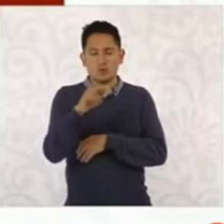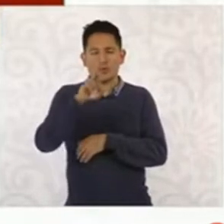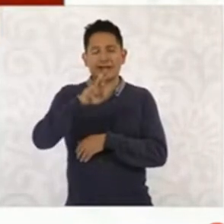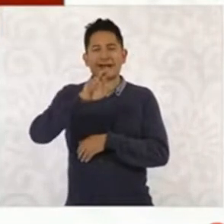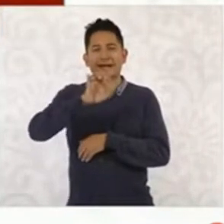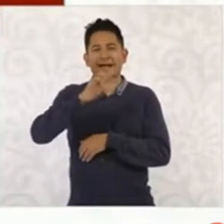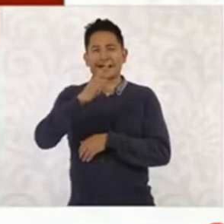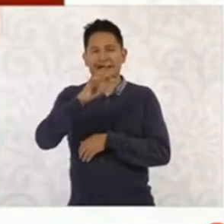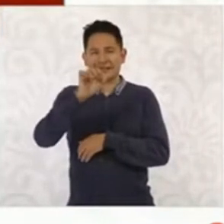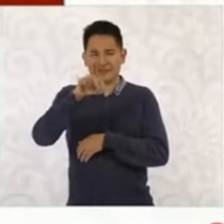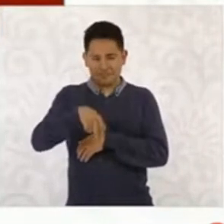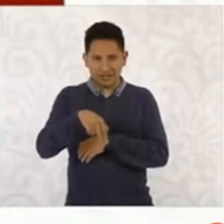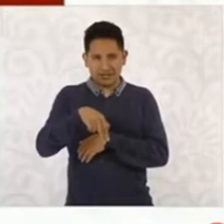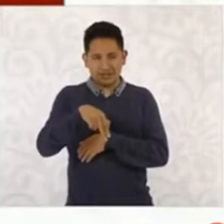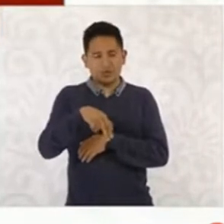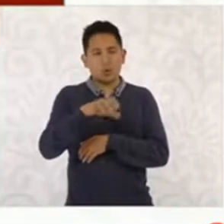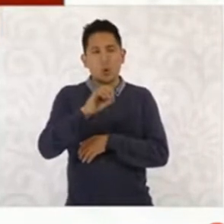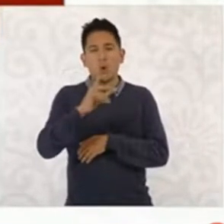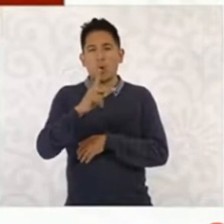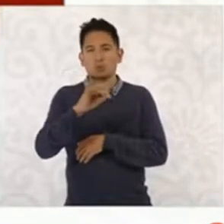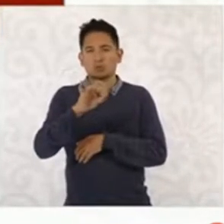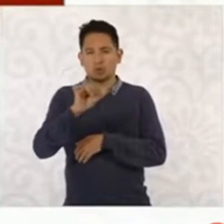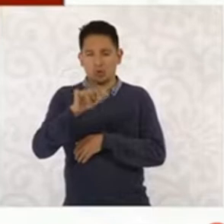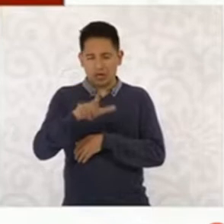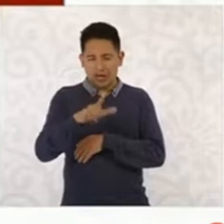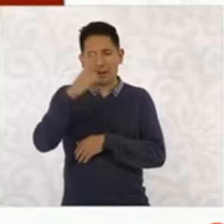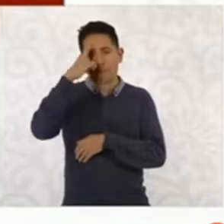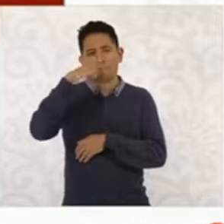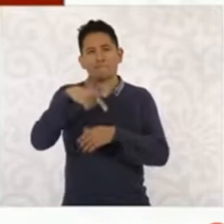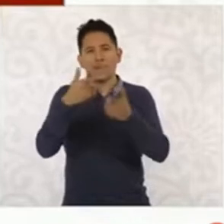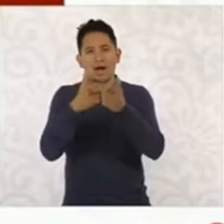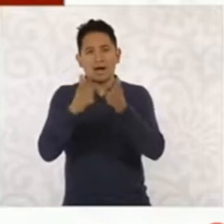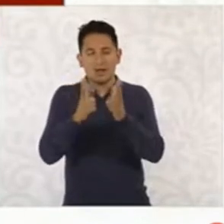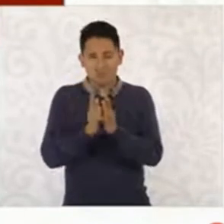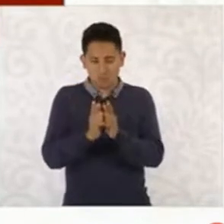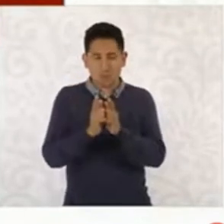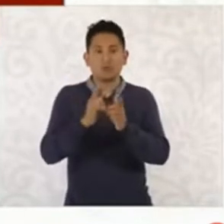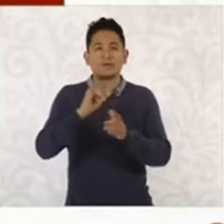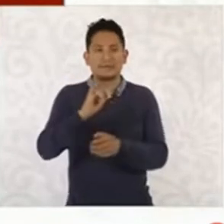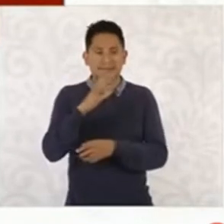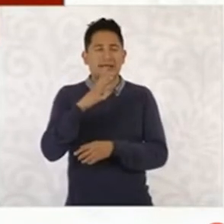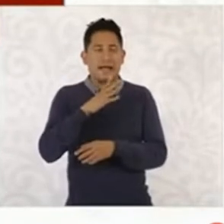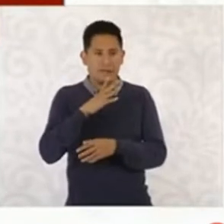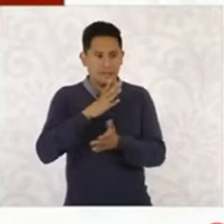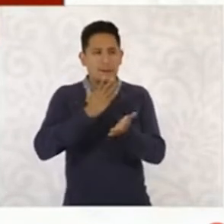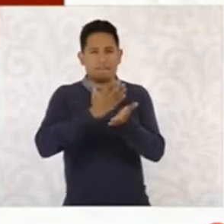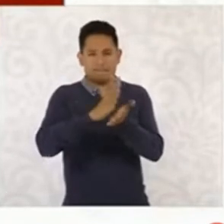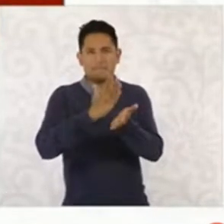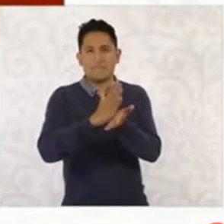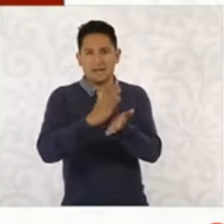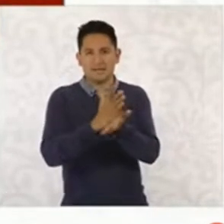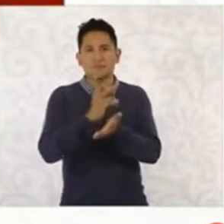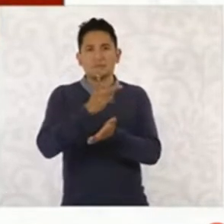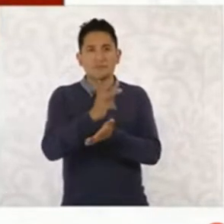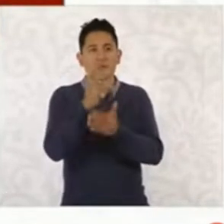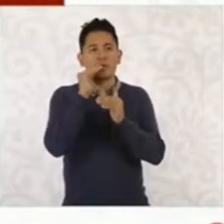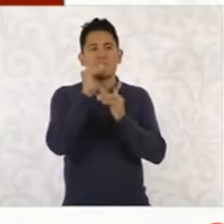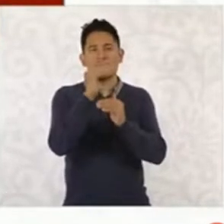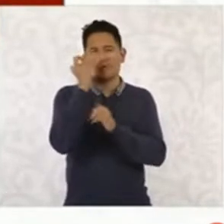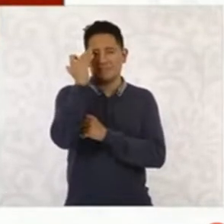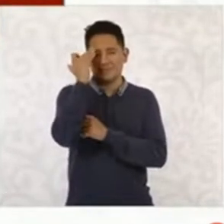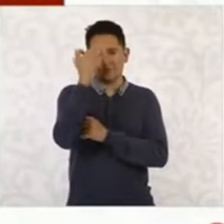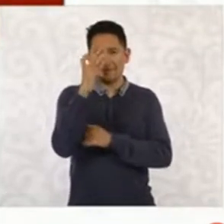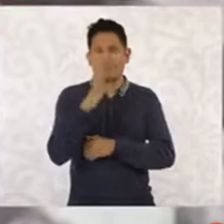grupos, que es mucho más estricto, con plazos para pagar impuestos más definidos. Y el argumento